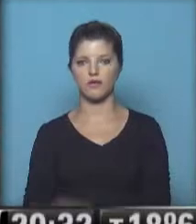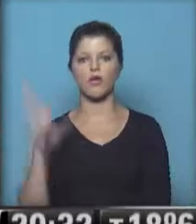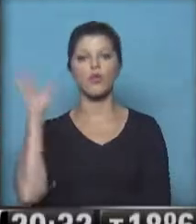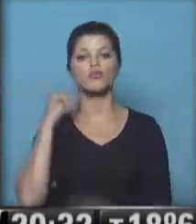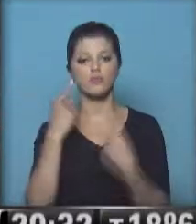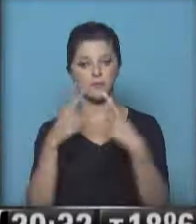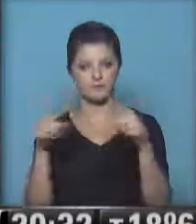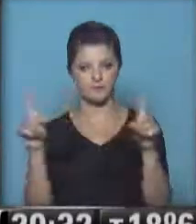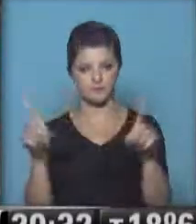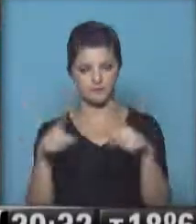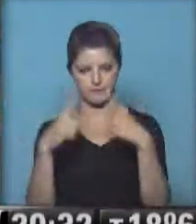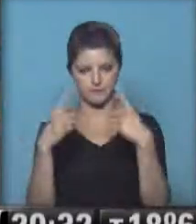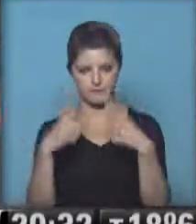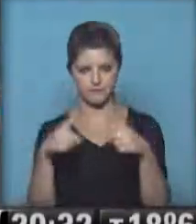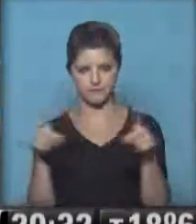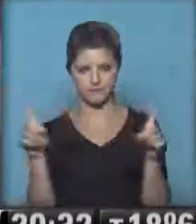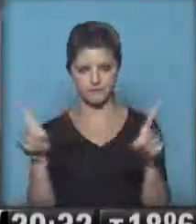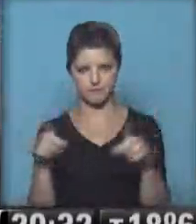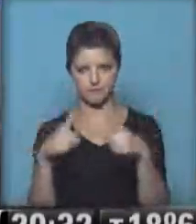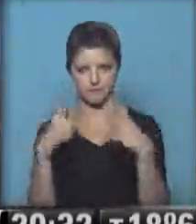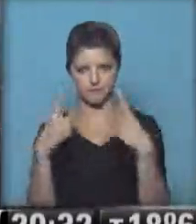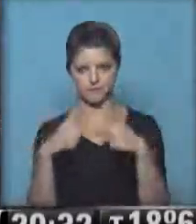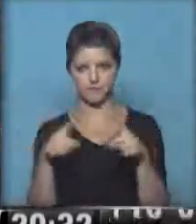Era muy particular. De Santa Catarina para